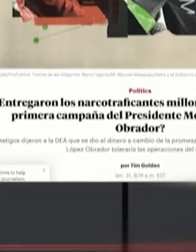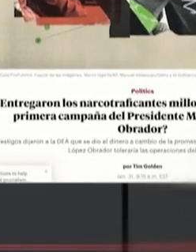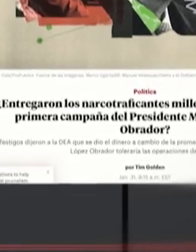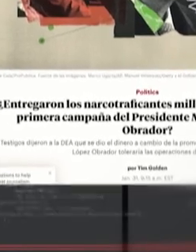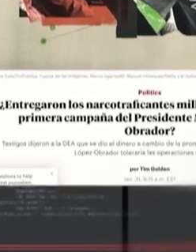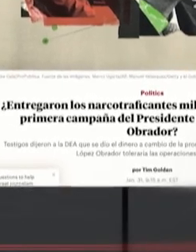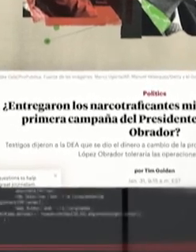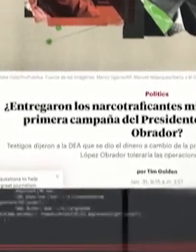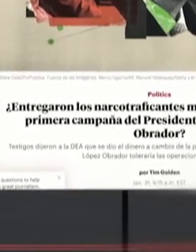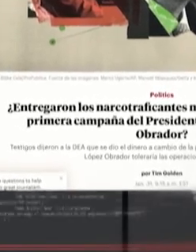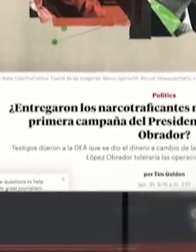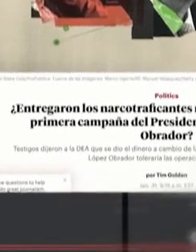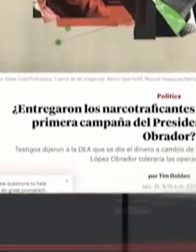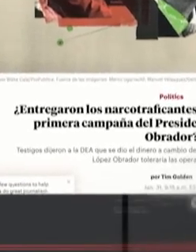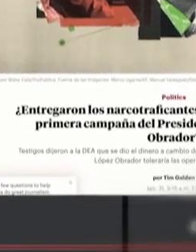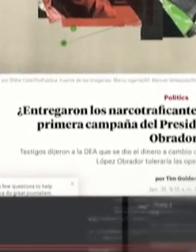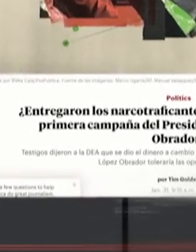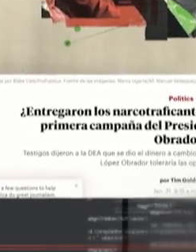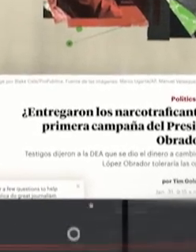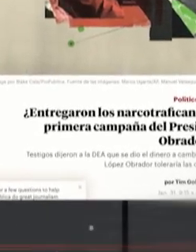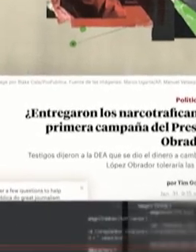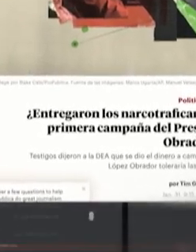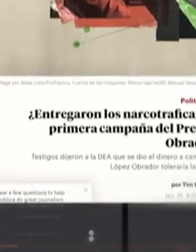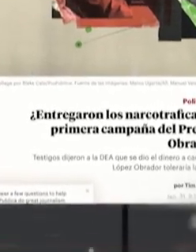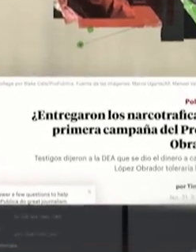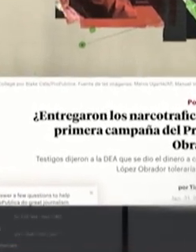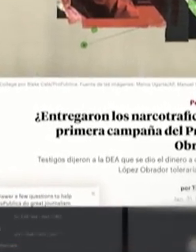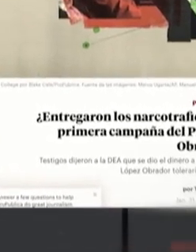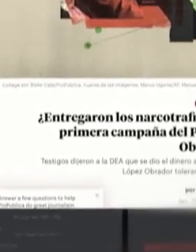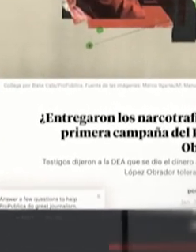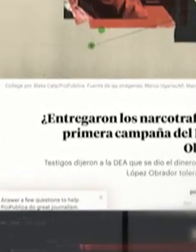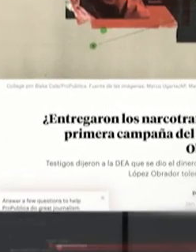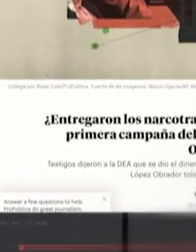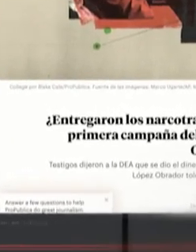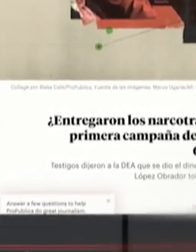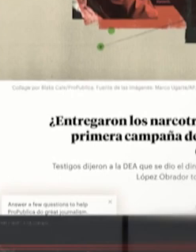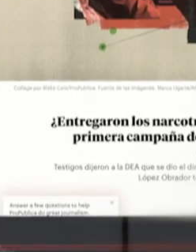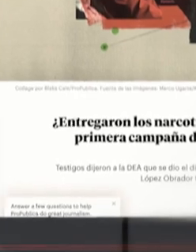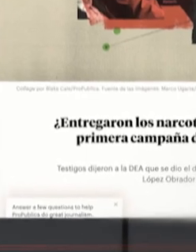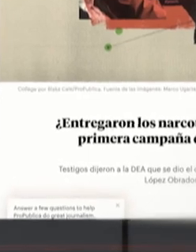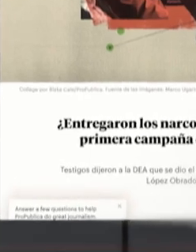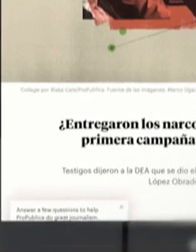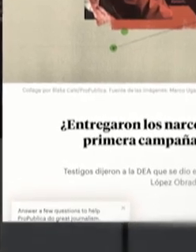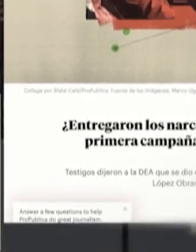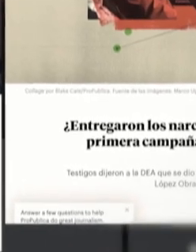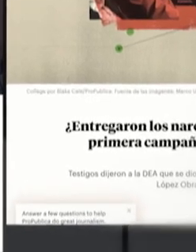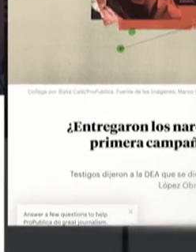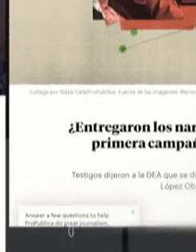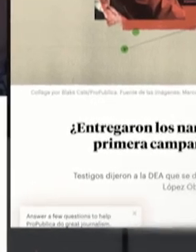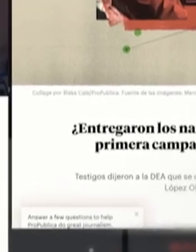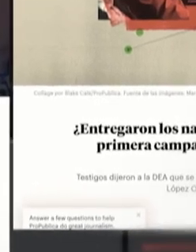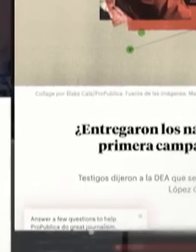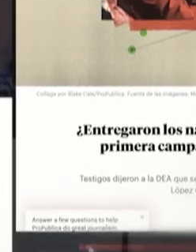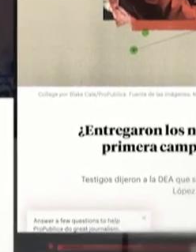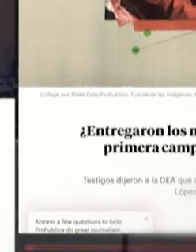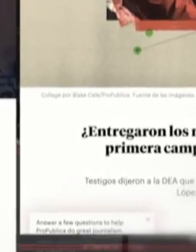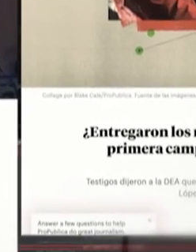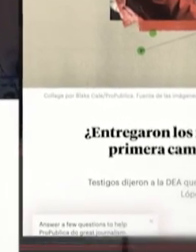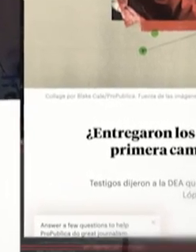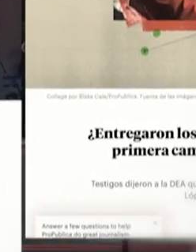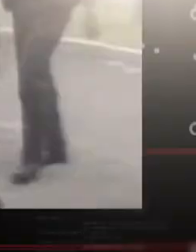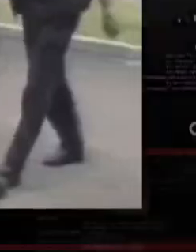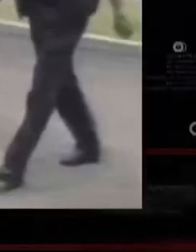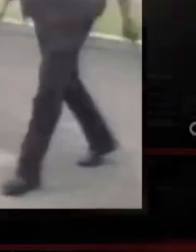afirman falsamente que López Obrador recibió recursos del crimen organizado para su campaña presidencial de 2006,